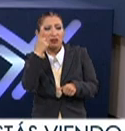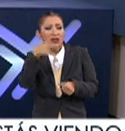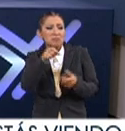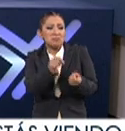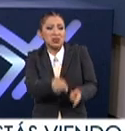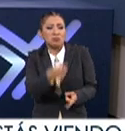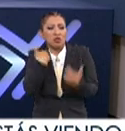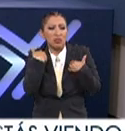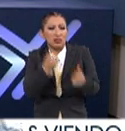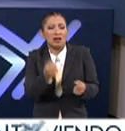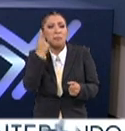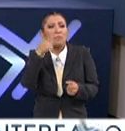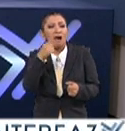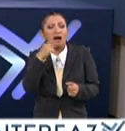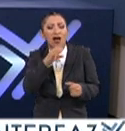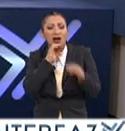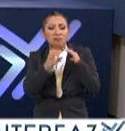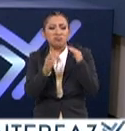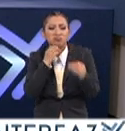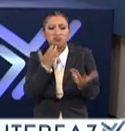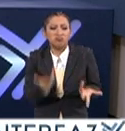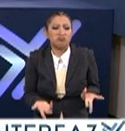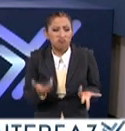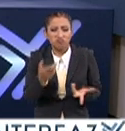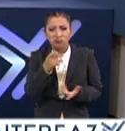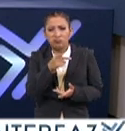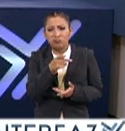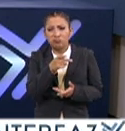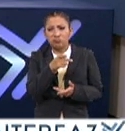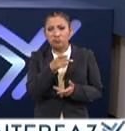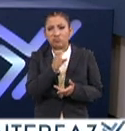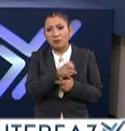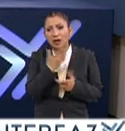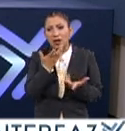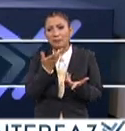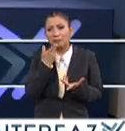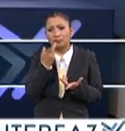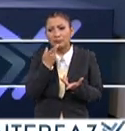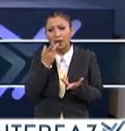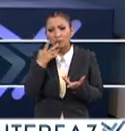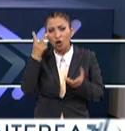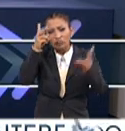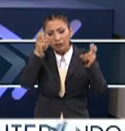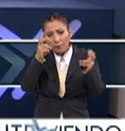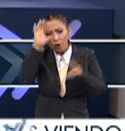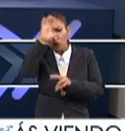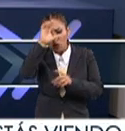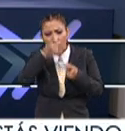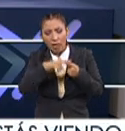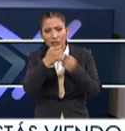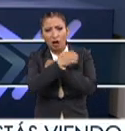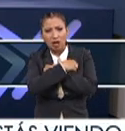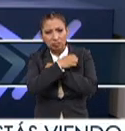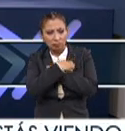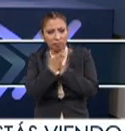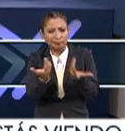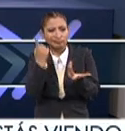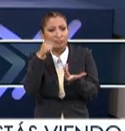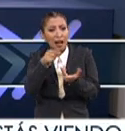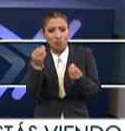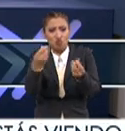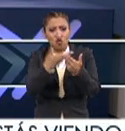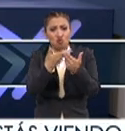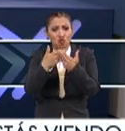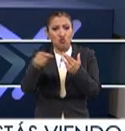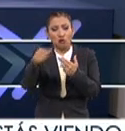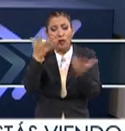porque precisamente no había ningún tipo de comprensión. Obviamente pues, hablamos de contenidos culturales, educativos, pues a lo mejor mucho